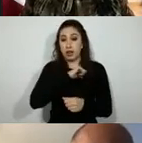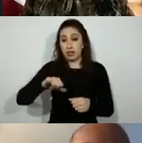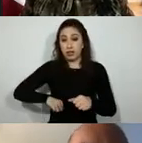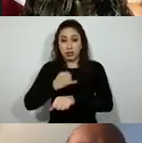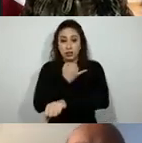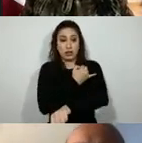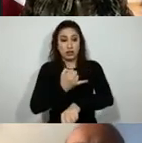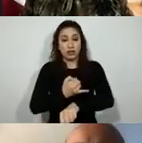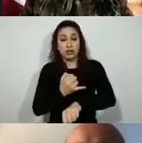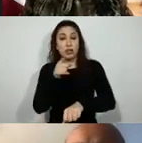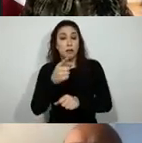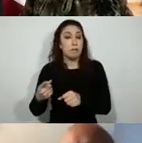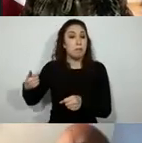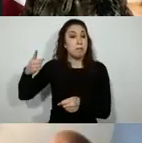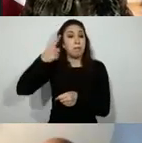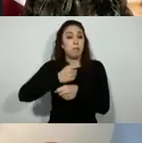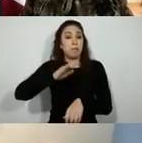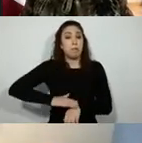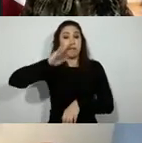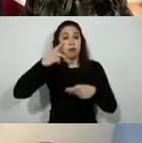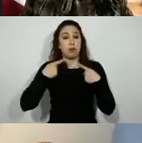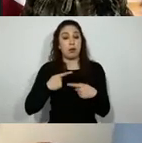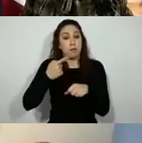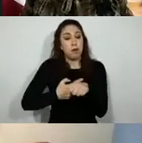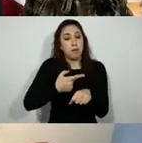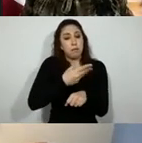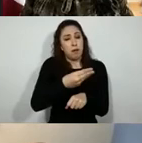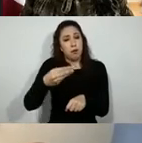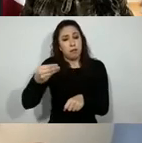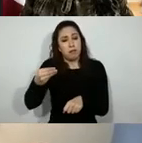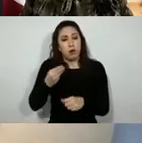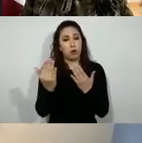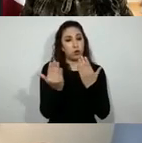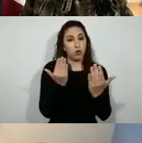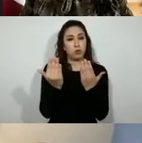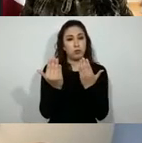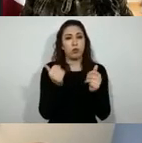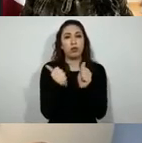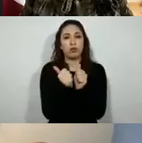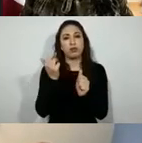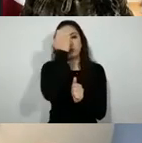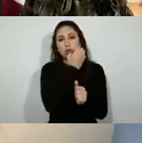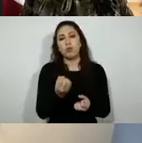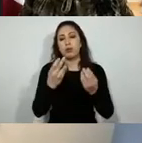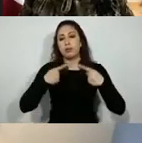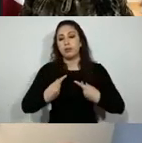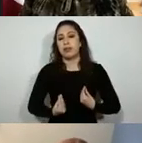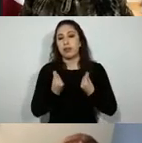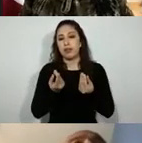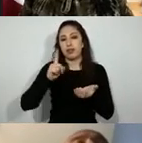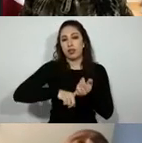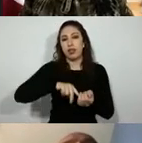la ciudad con mayor cantidad de casos COVID en relación a su número de habitantes. No podemos